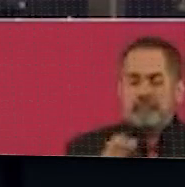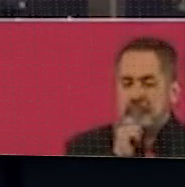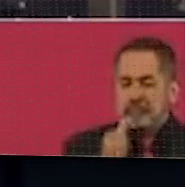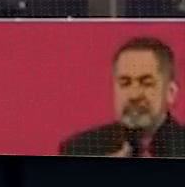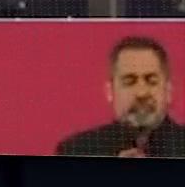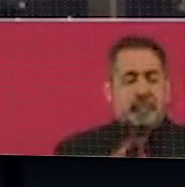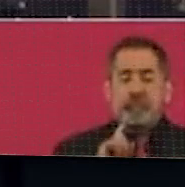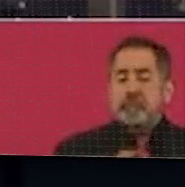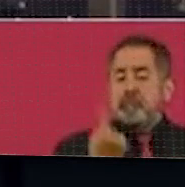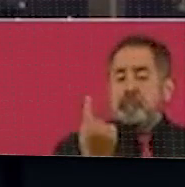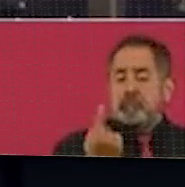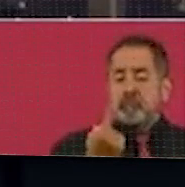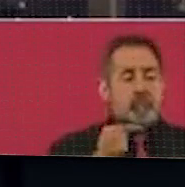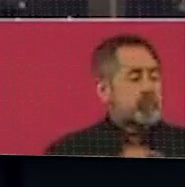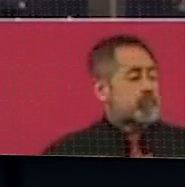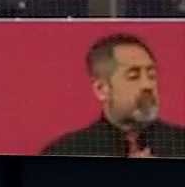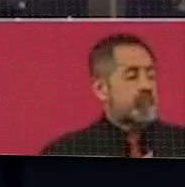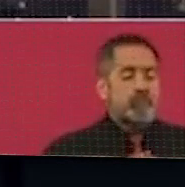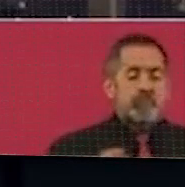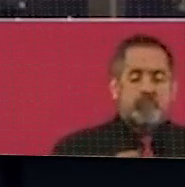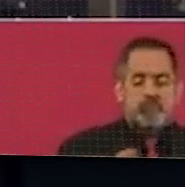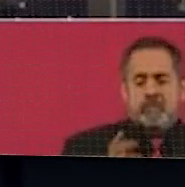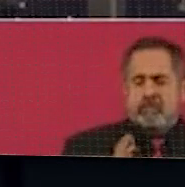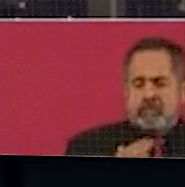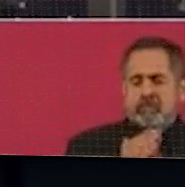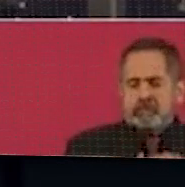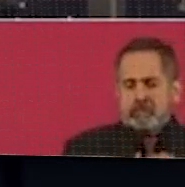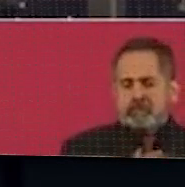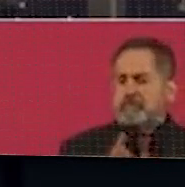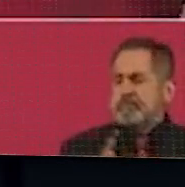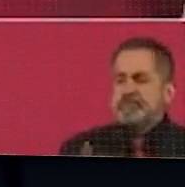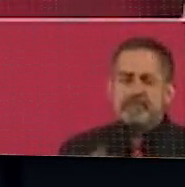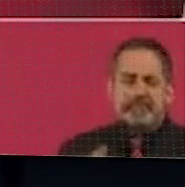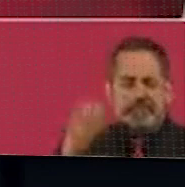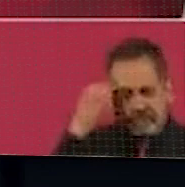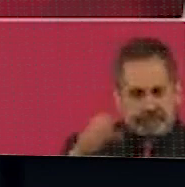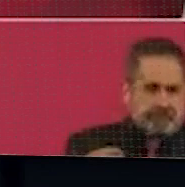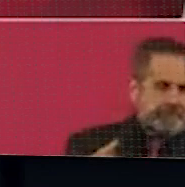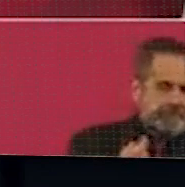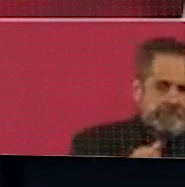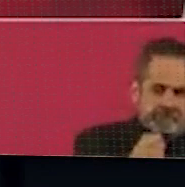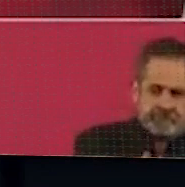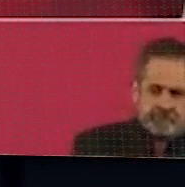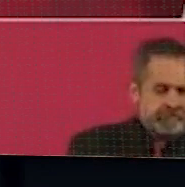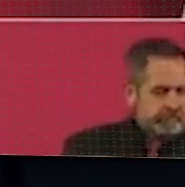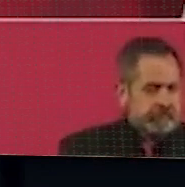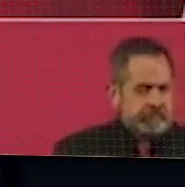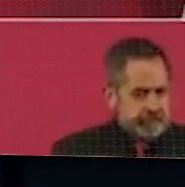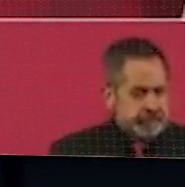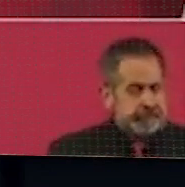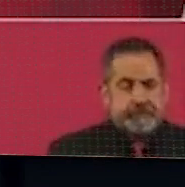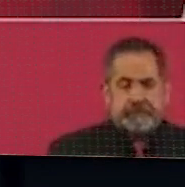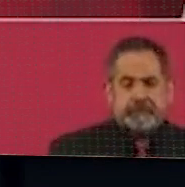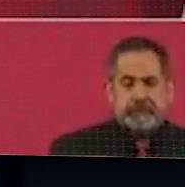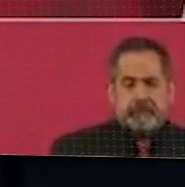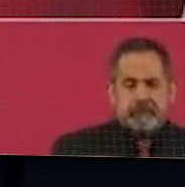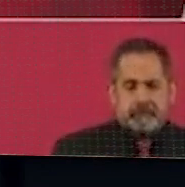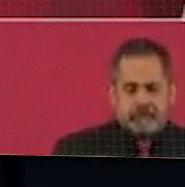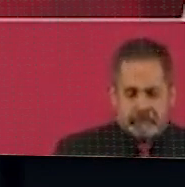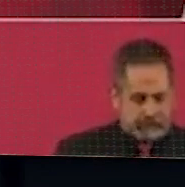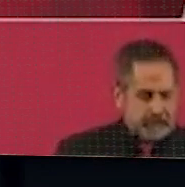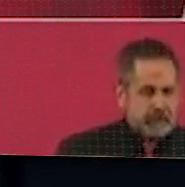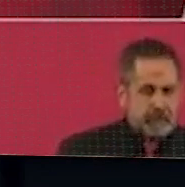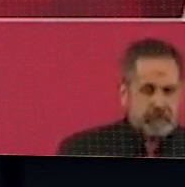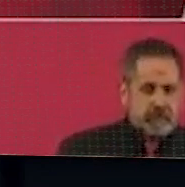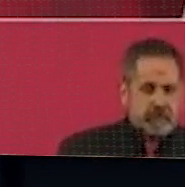y que nos está mandando como señal pues que su estrategia para acabar con la violencia pues es dejar que un solo